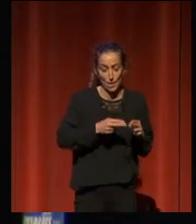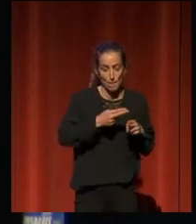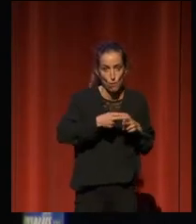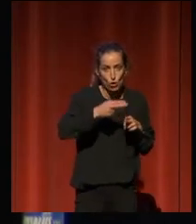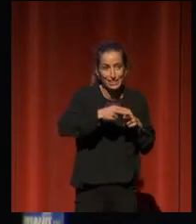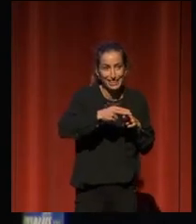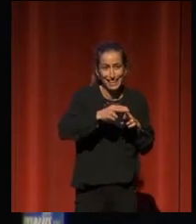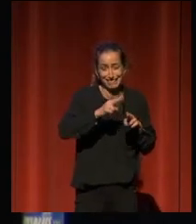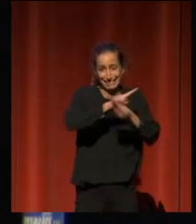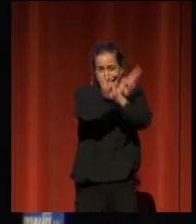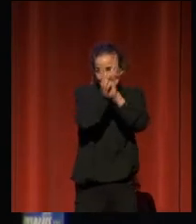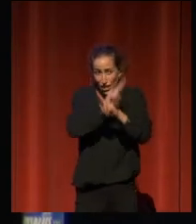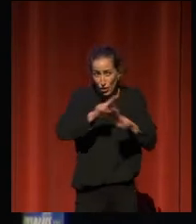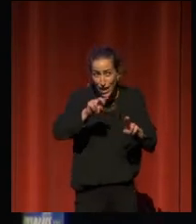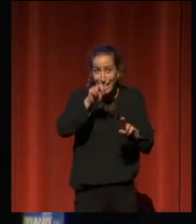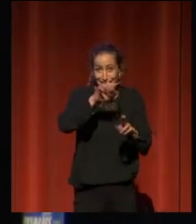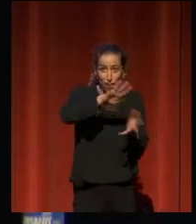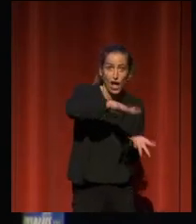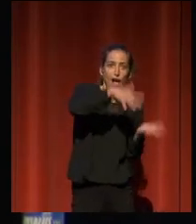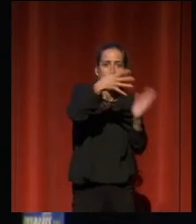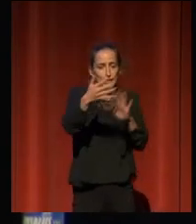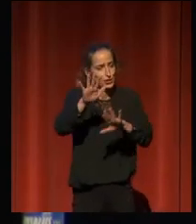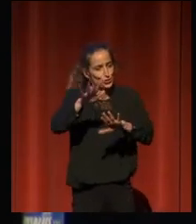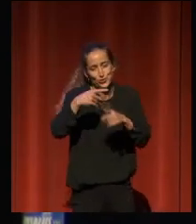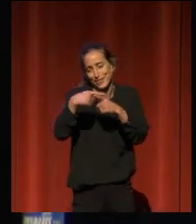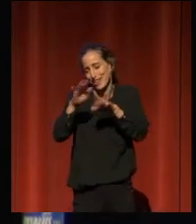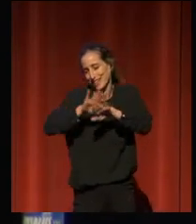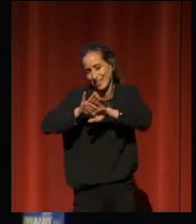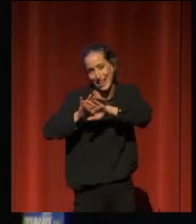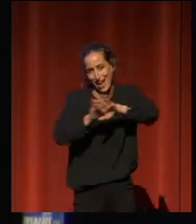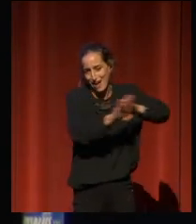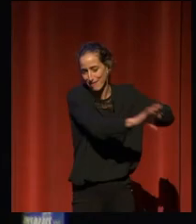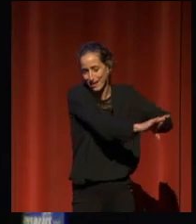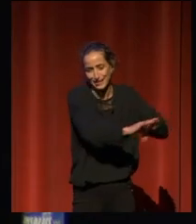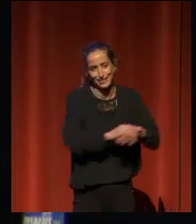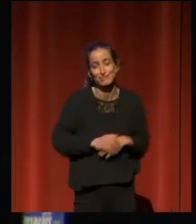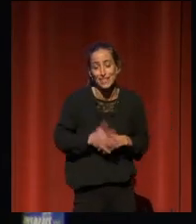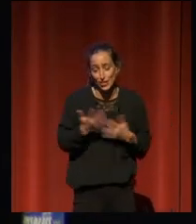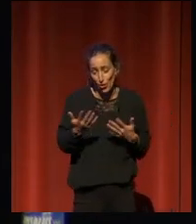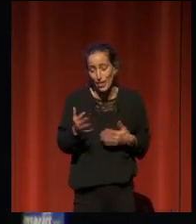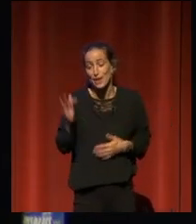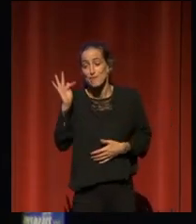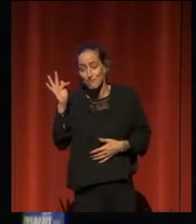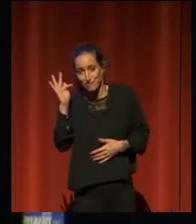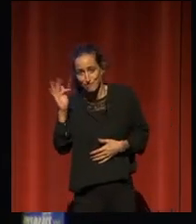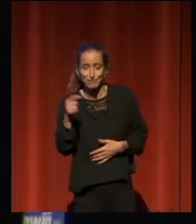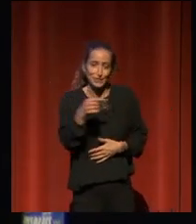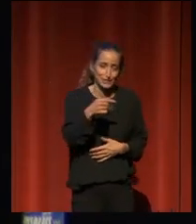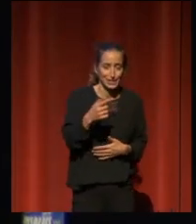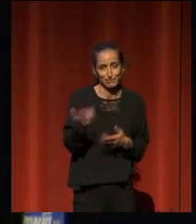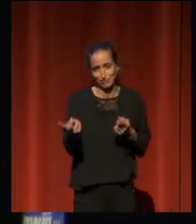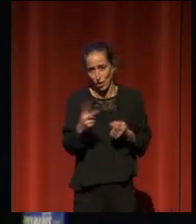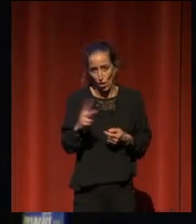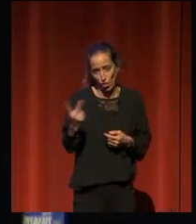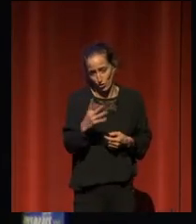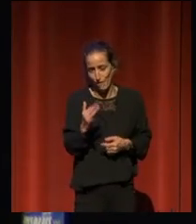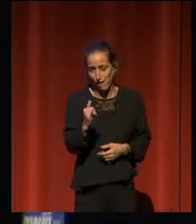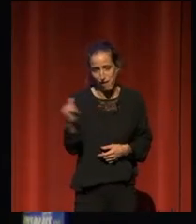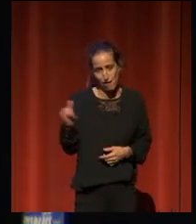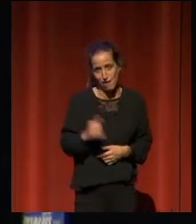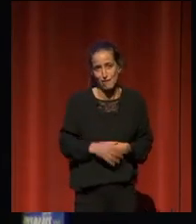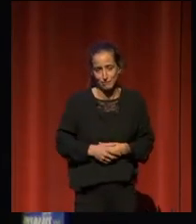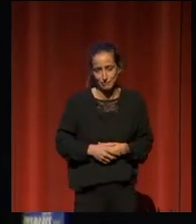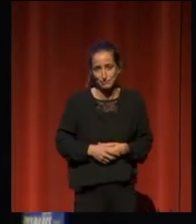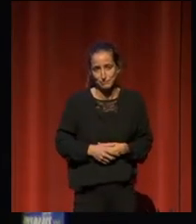internacionales eso es otro cantar entonces hay desventaj y ventajas